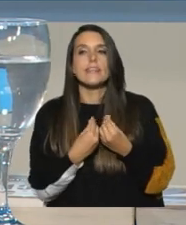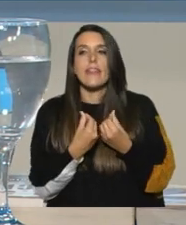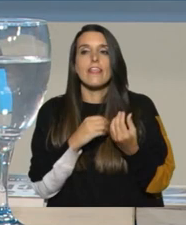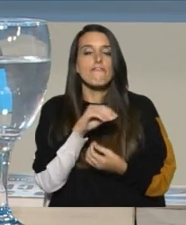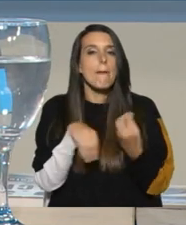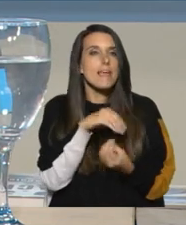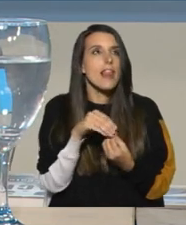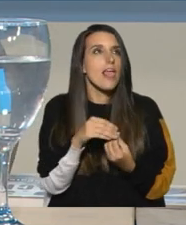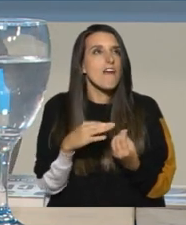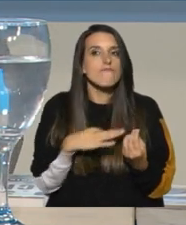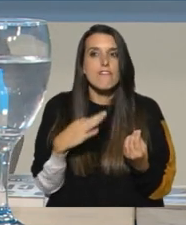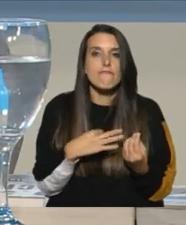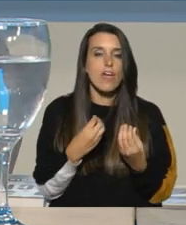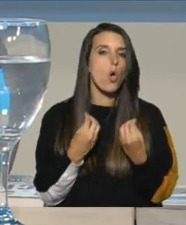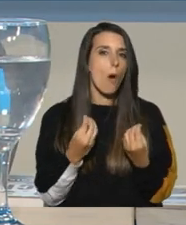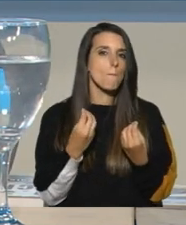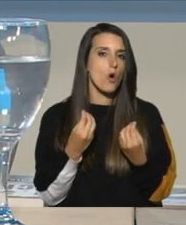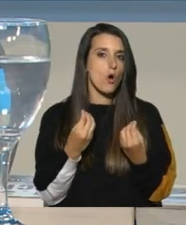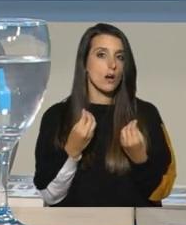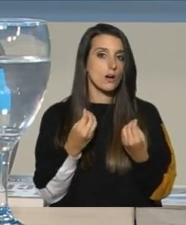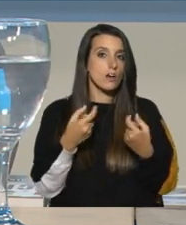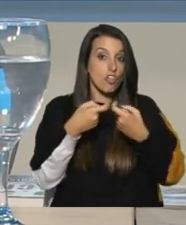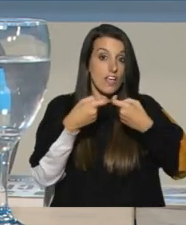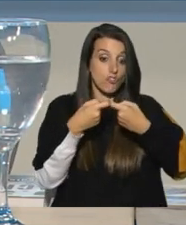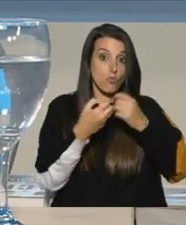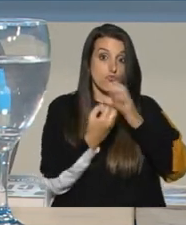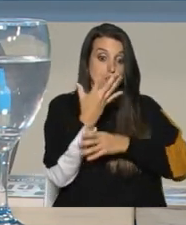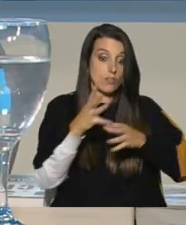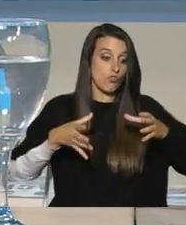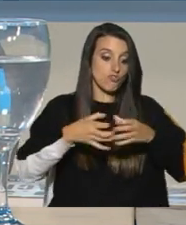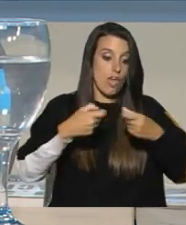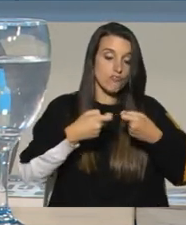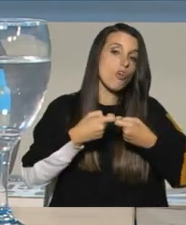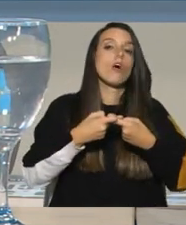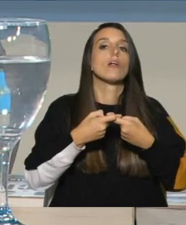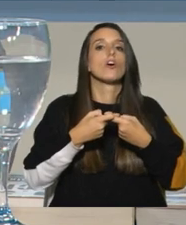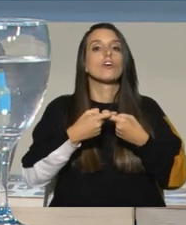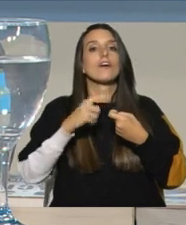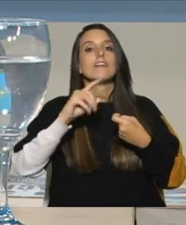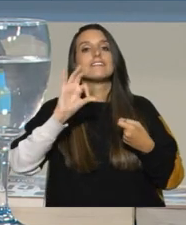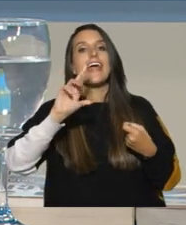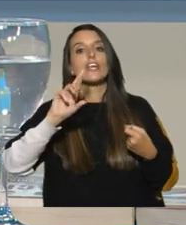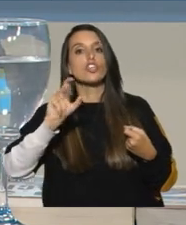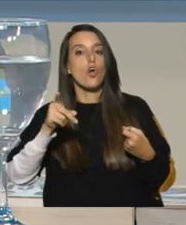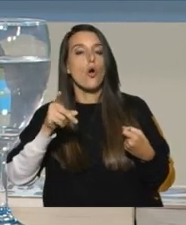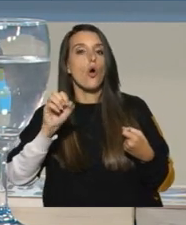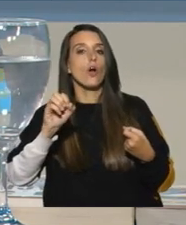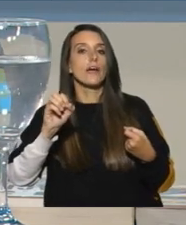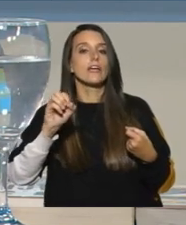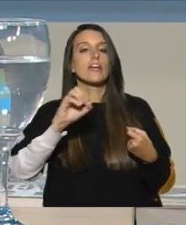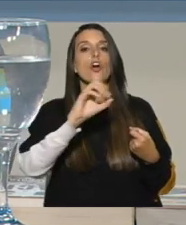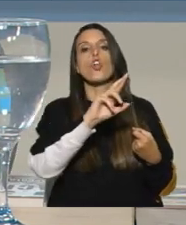familia, el haber formado esta asociación y haber, junto con Sergio Molaguero también, ¿no? Y Jaime